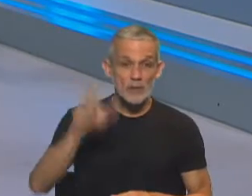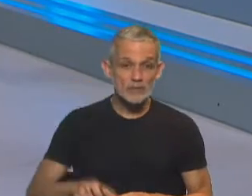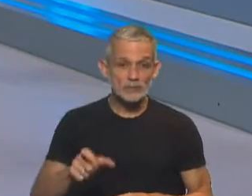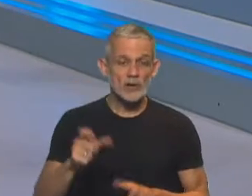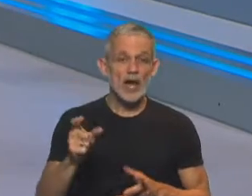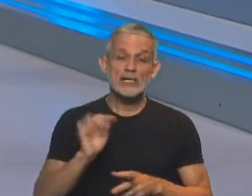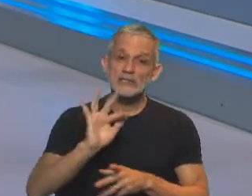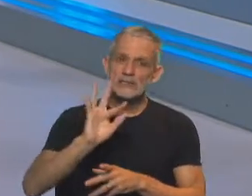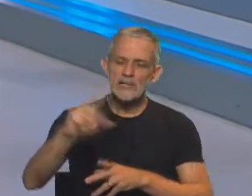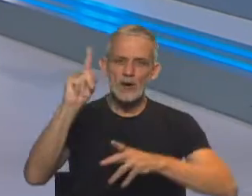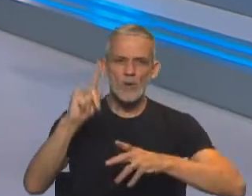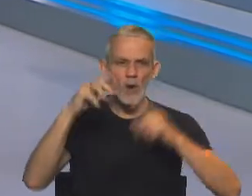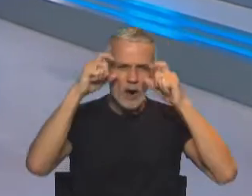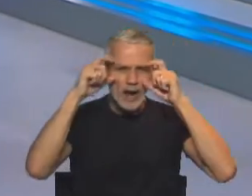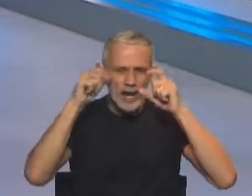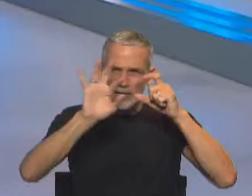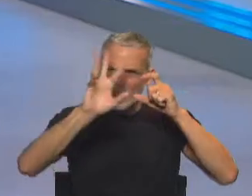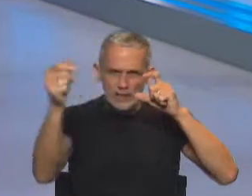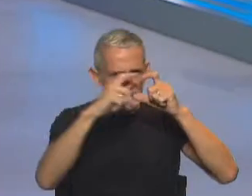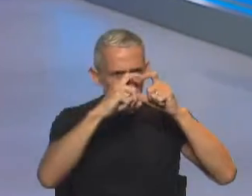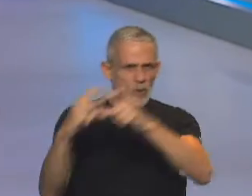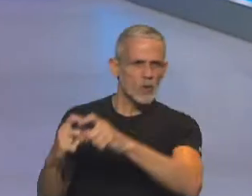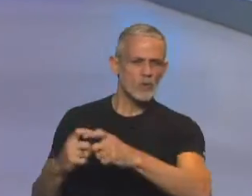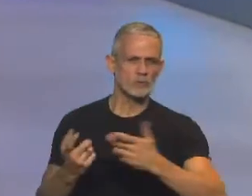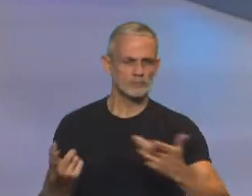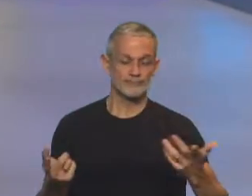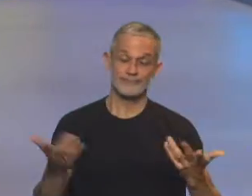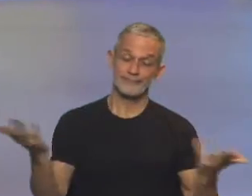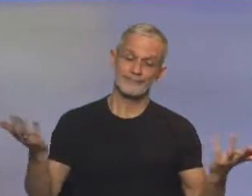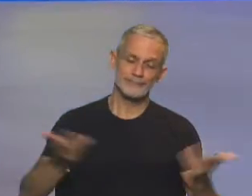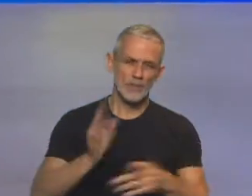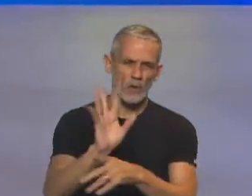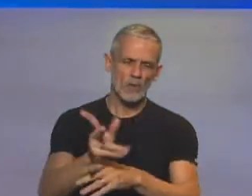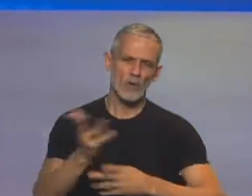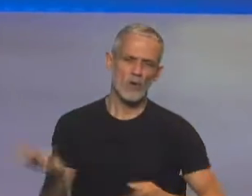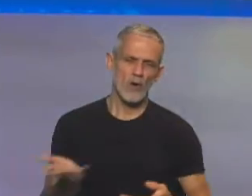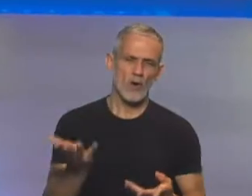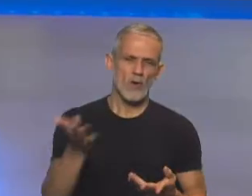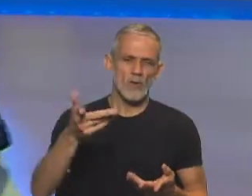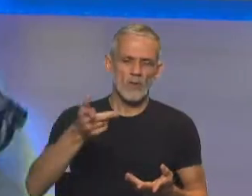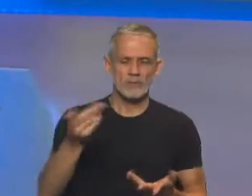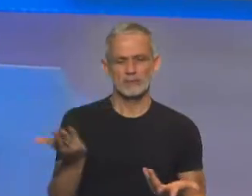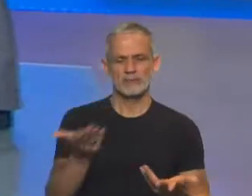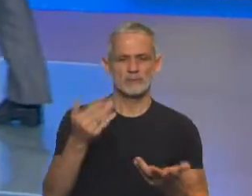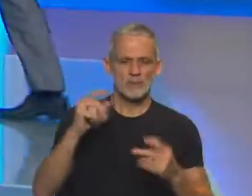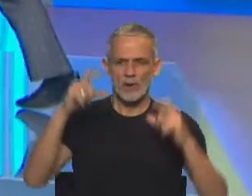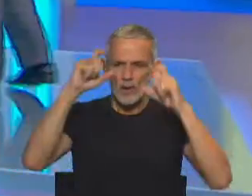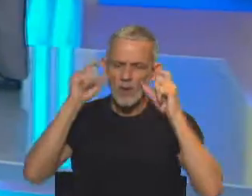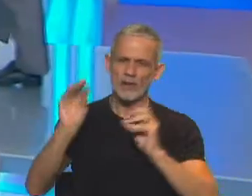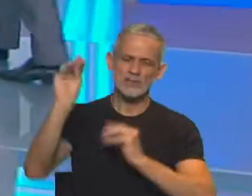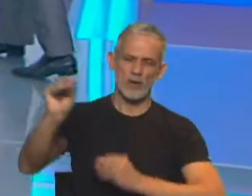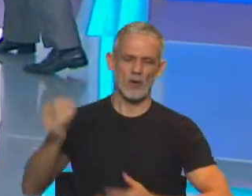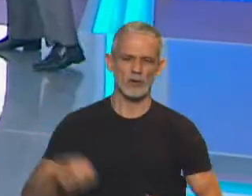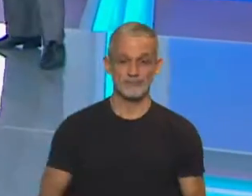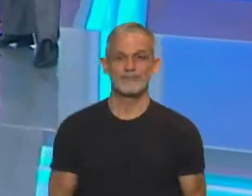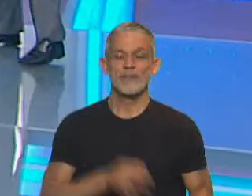se llevó sus lentes ayer pase muchachos vayan y ponga el celo el maestro bueno hoy es